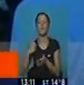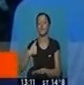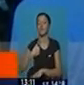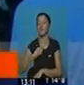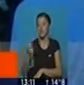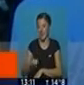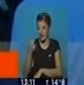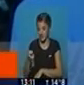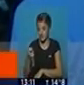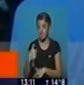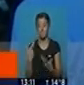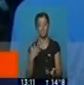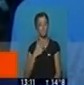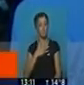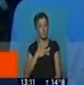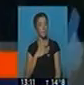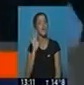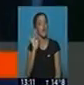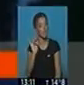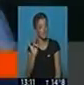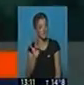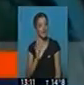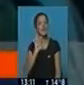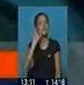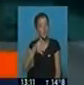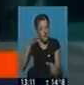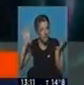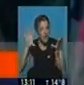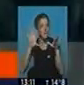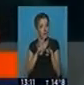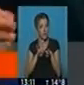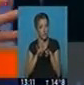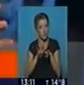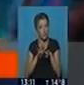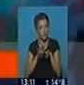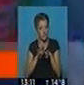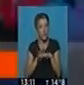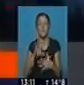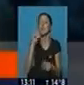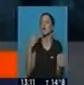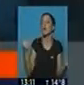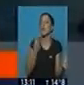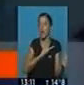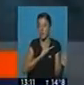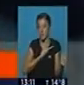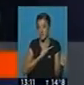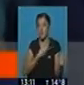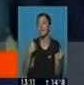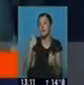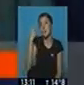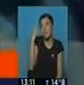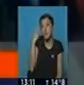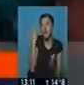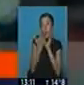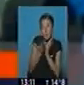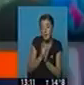hoy no es tan fácil identificar dónde estaría la agresión. En la práctica esa agresión, decir, bueno, ¿dónde está? En la especulación sí, pero yo creo que esa especulación